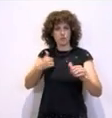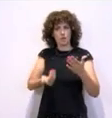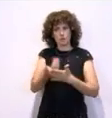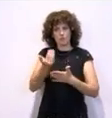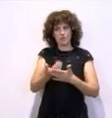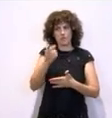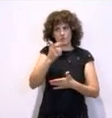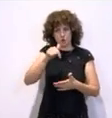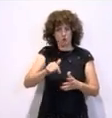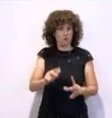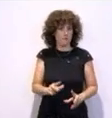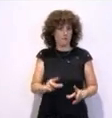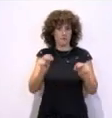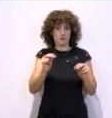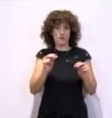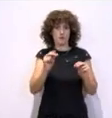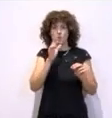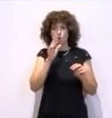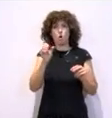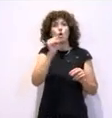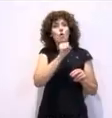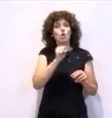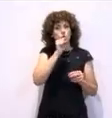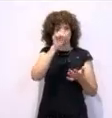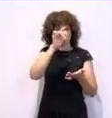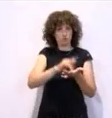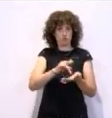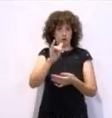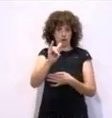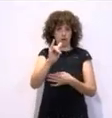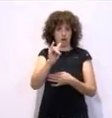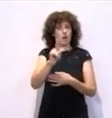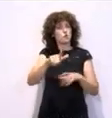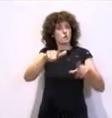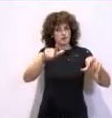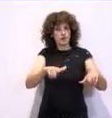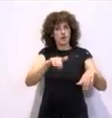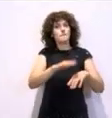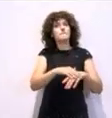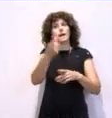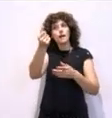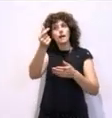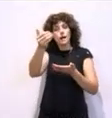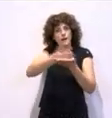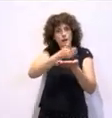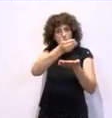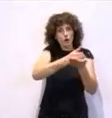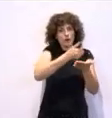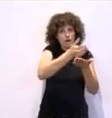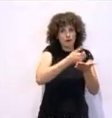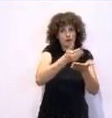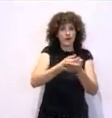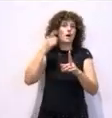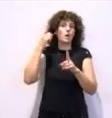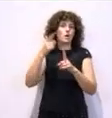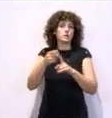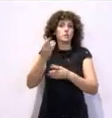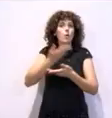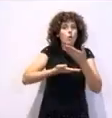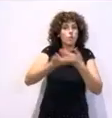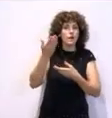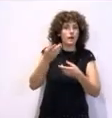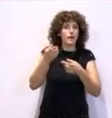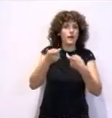se acabará porque hay un concierto también en una sala para recoger fondos también para esa cooperación